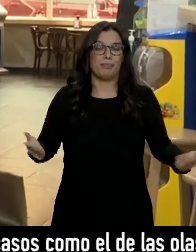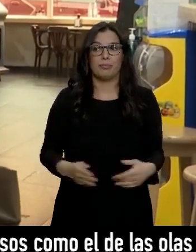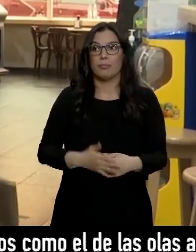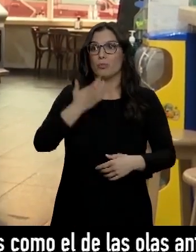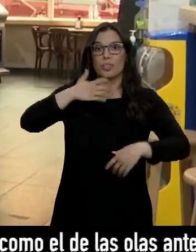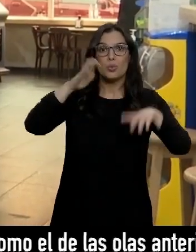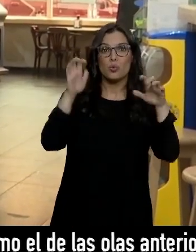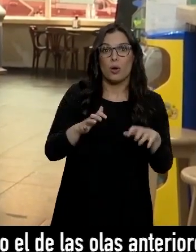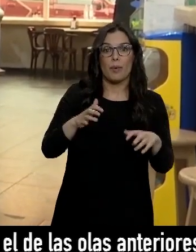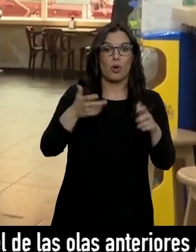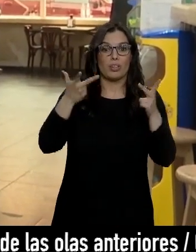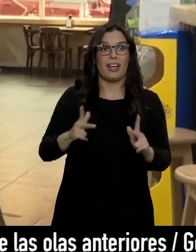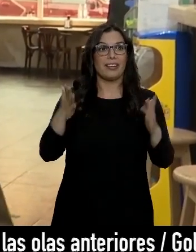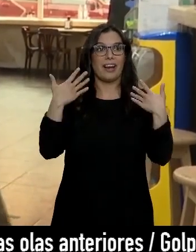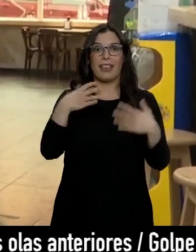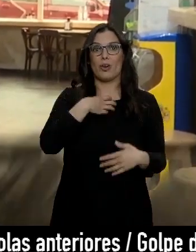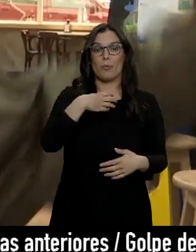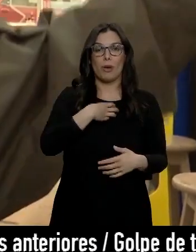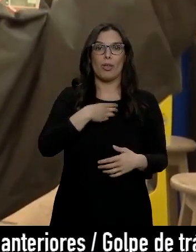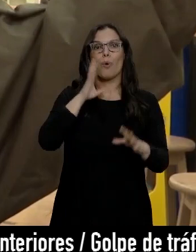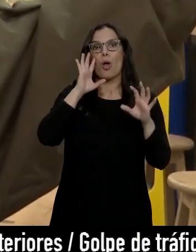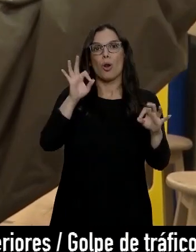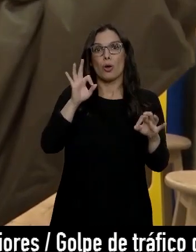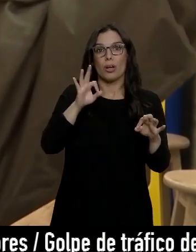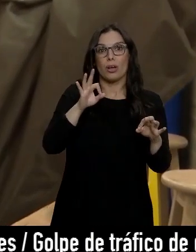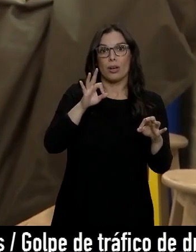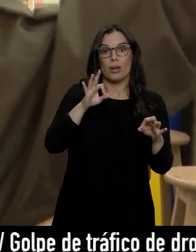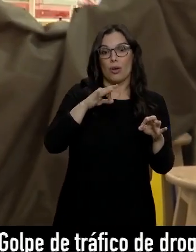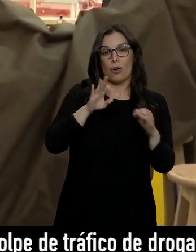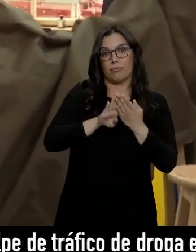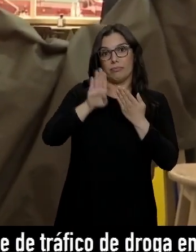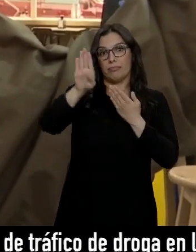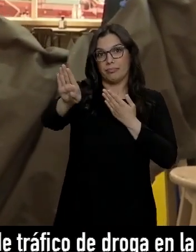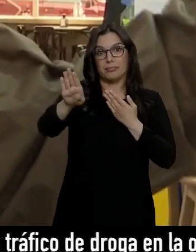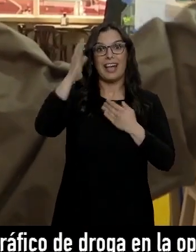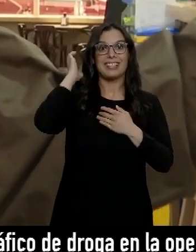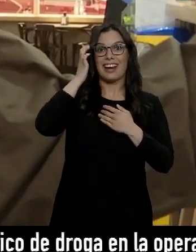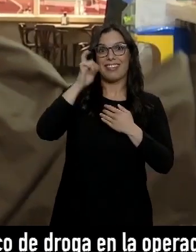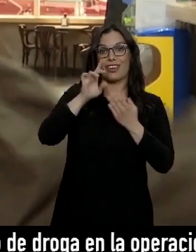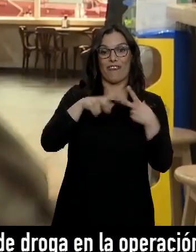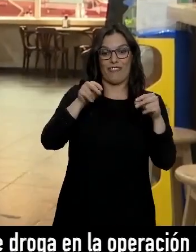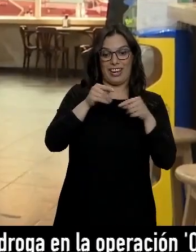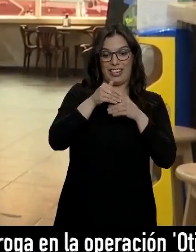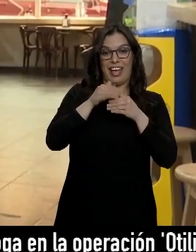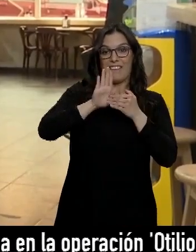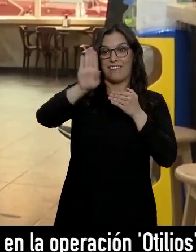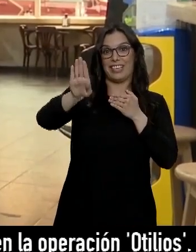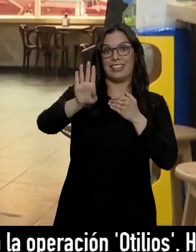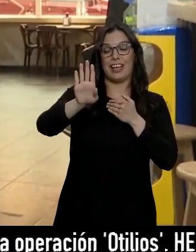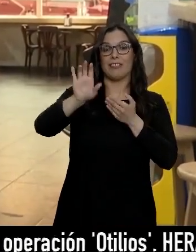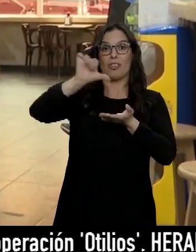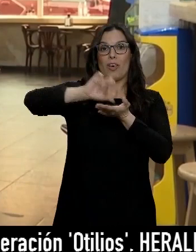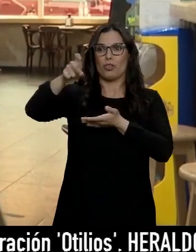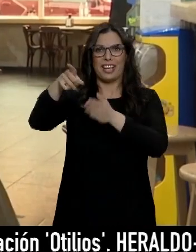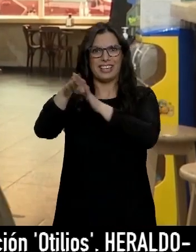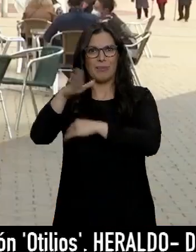llueve y no puedo estar sentada en una terraza, lógicamente me voy a ir a 100 metros, que deja de ser San Andrés, y ahí sí que puedo entrar. No, yo esas cosas no las entiendo.